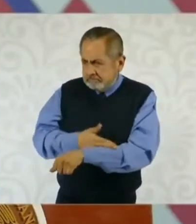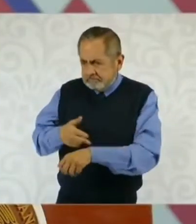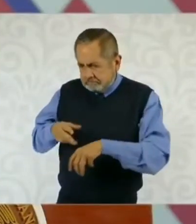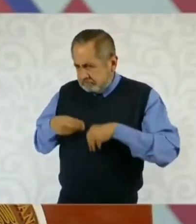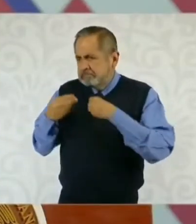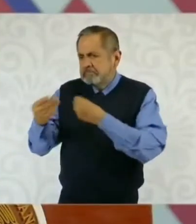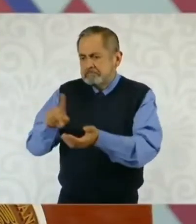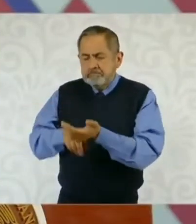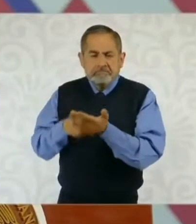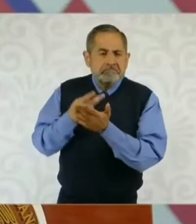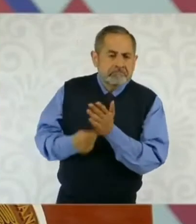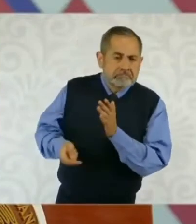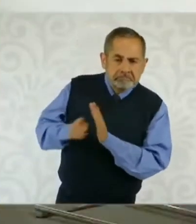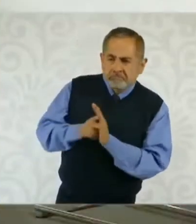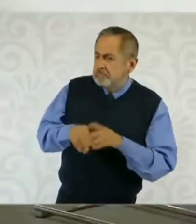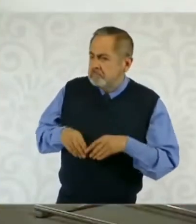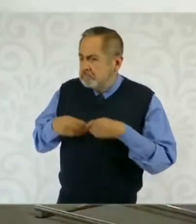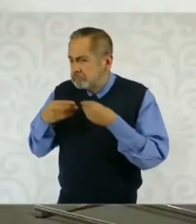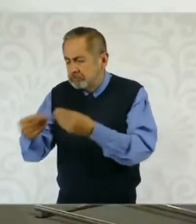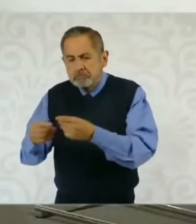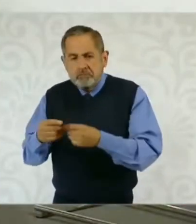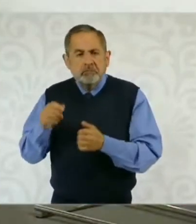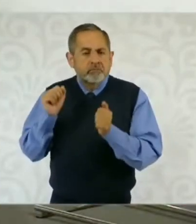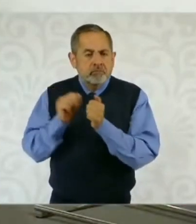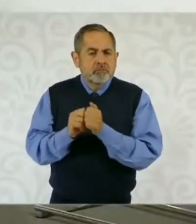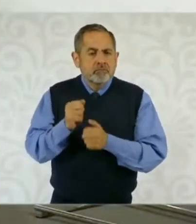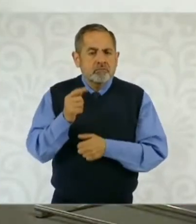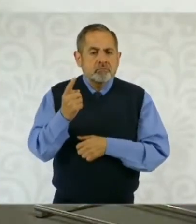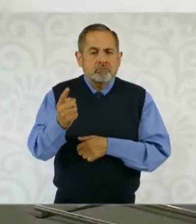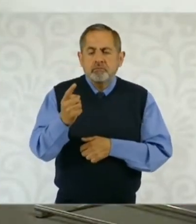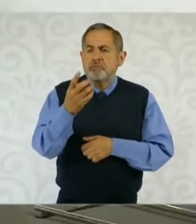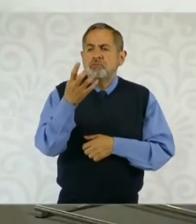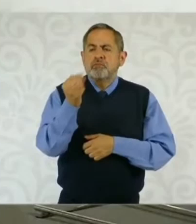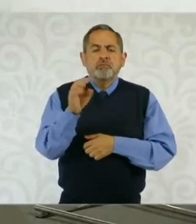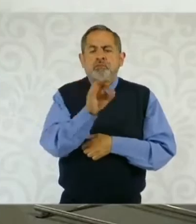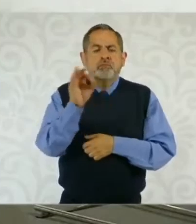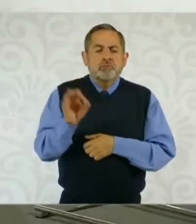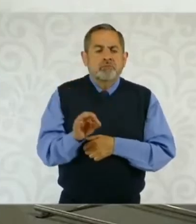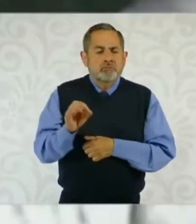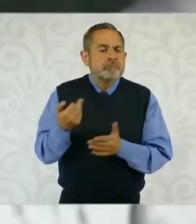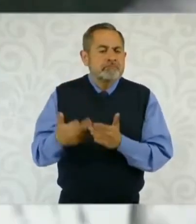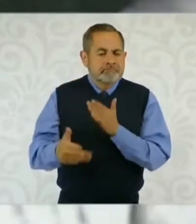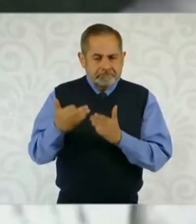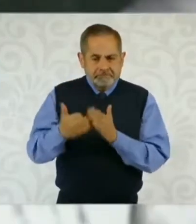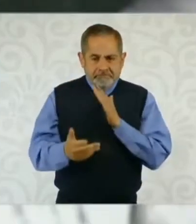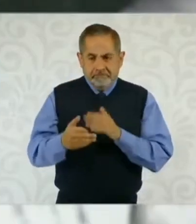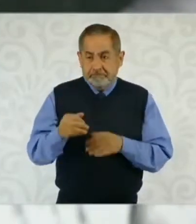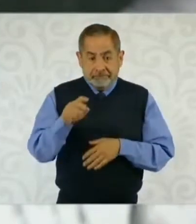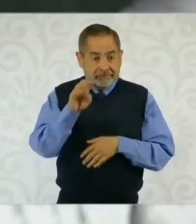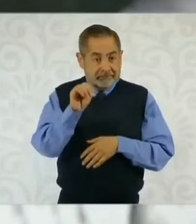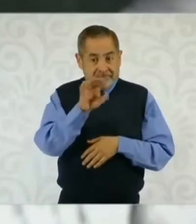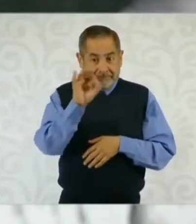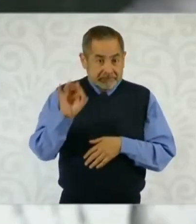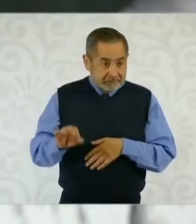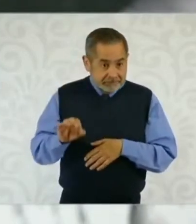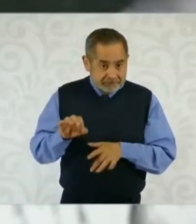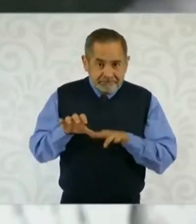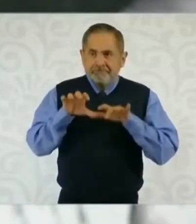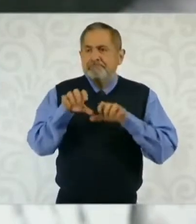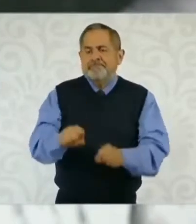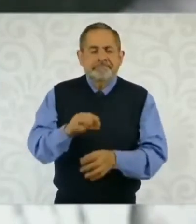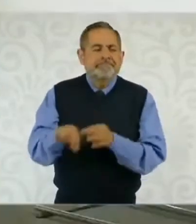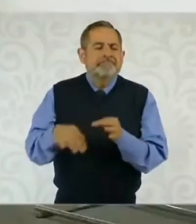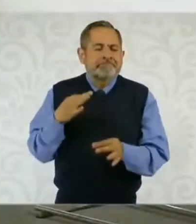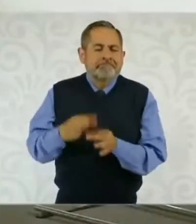teniendo una vacancia de un solo dígito de 9% que se busca cubrir para llegar siempre al